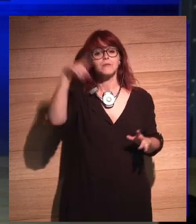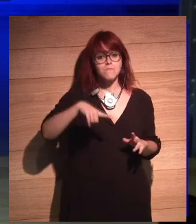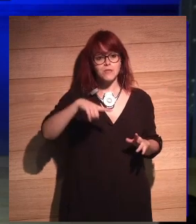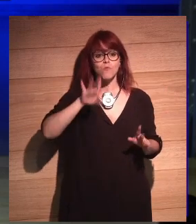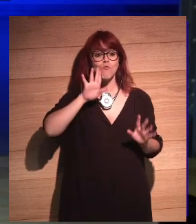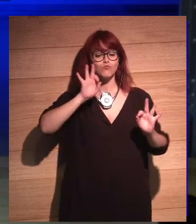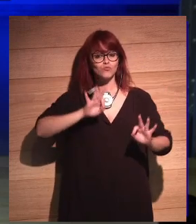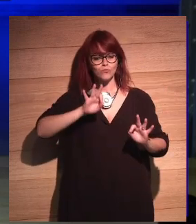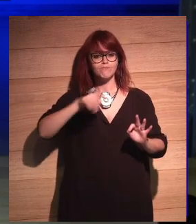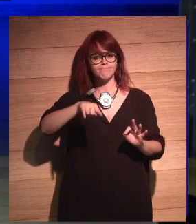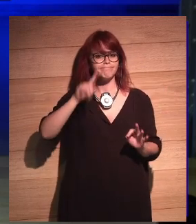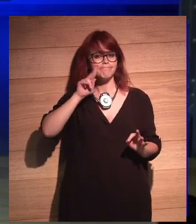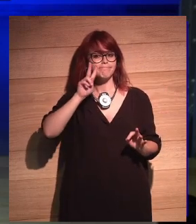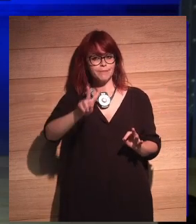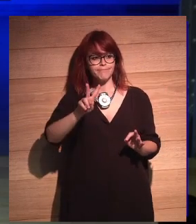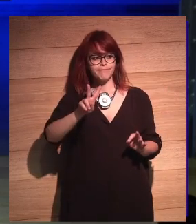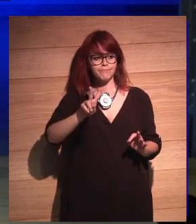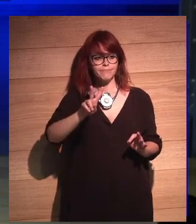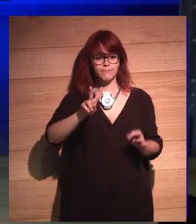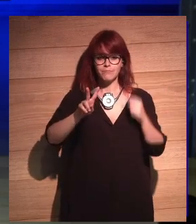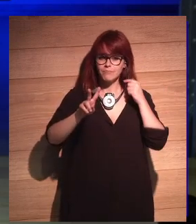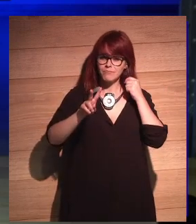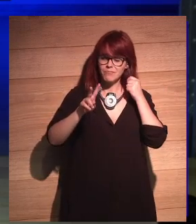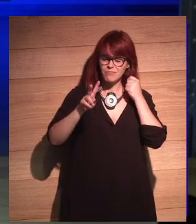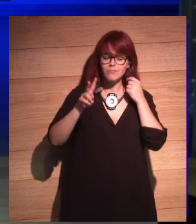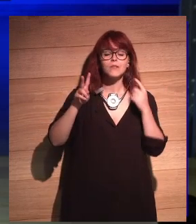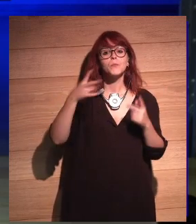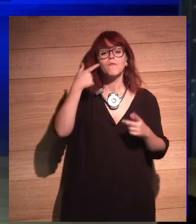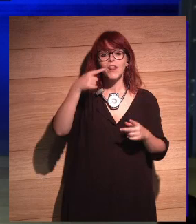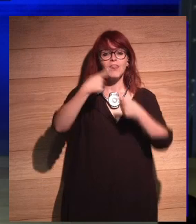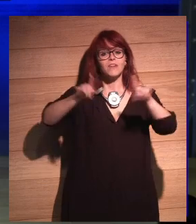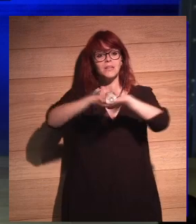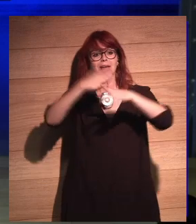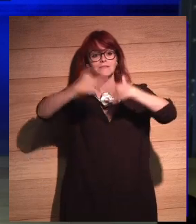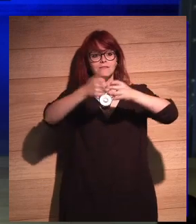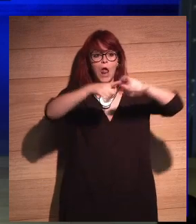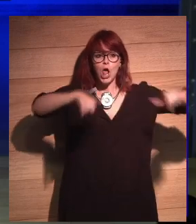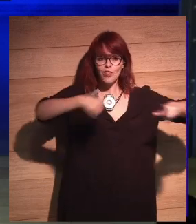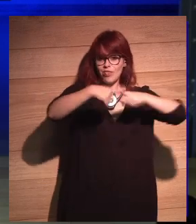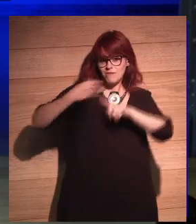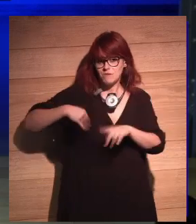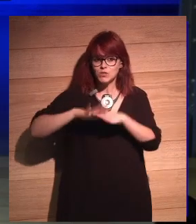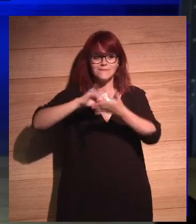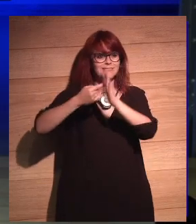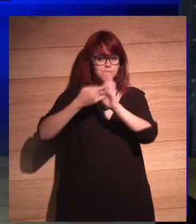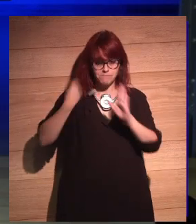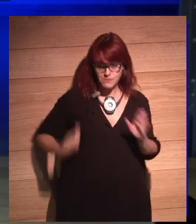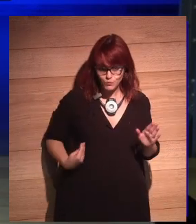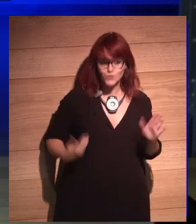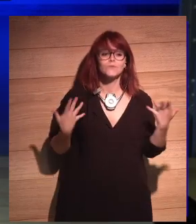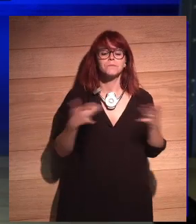aquí podemos ver una versión diferente del mismo salón. Básicamente es el mismo sistema.